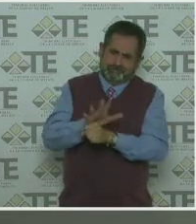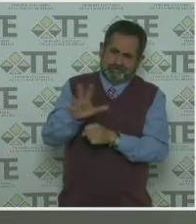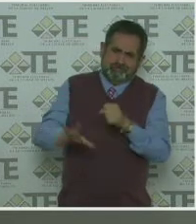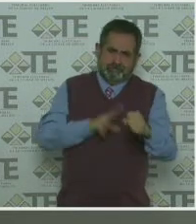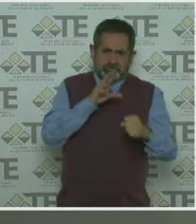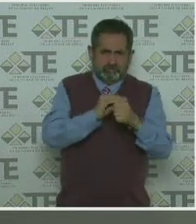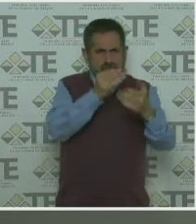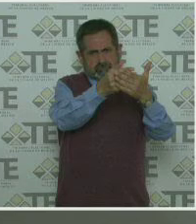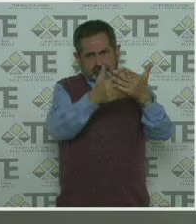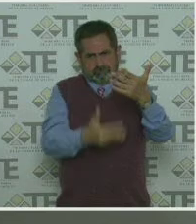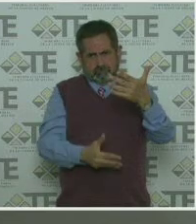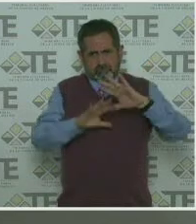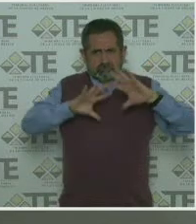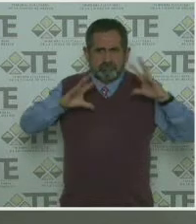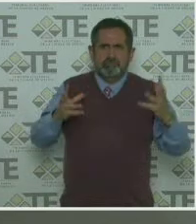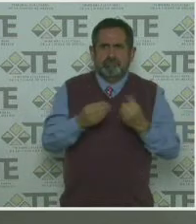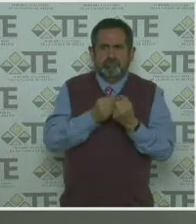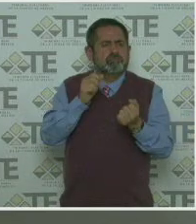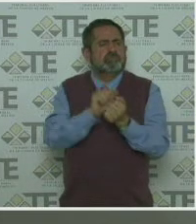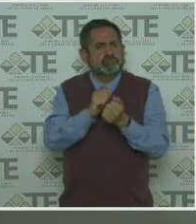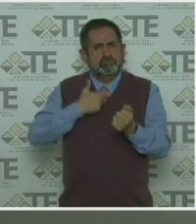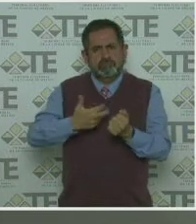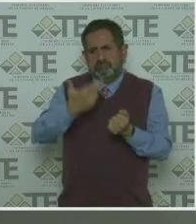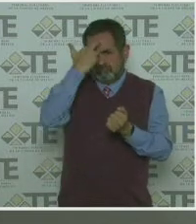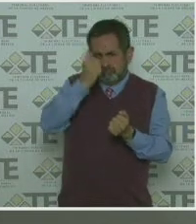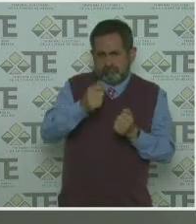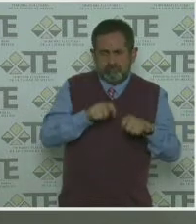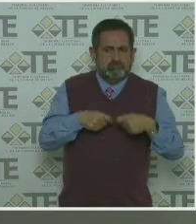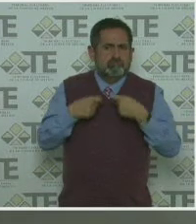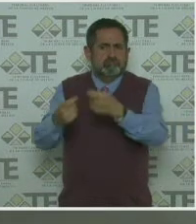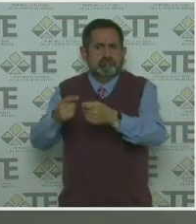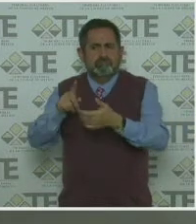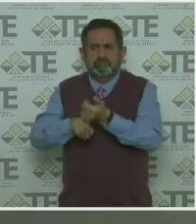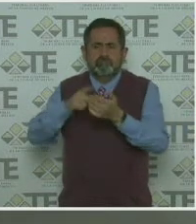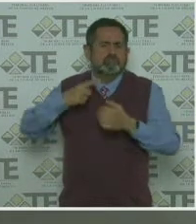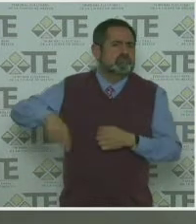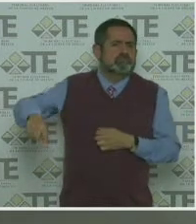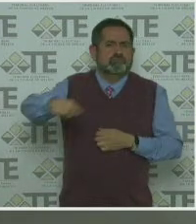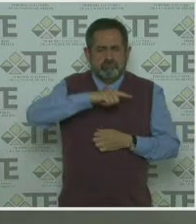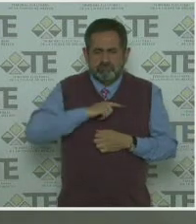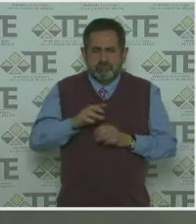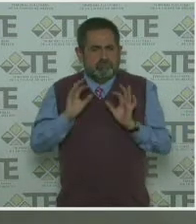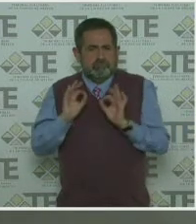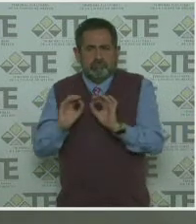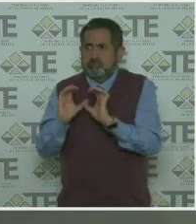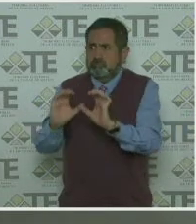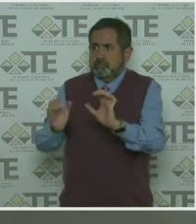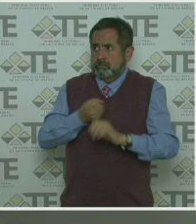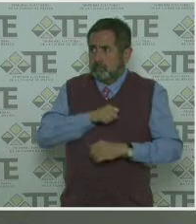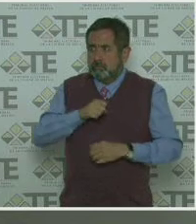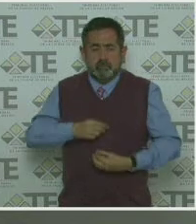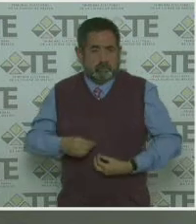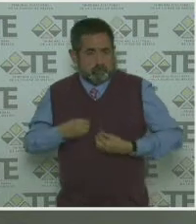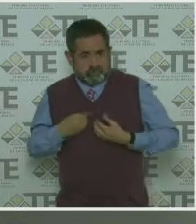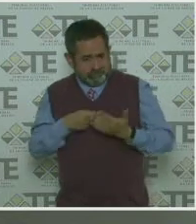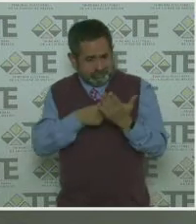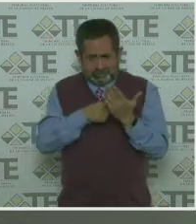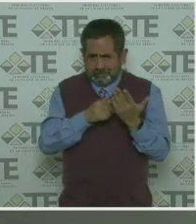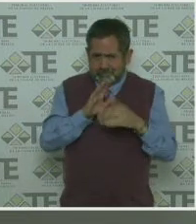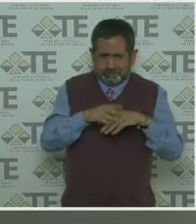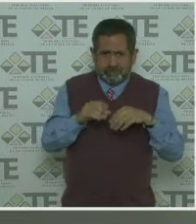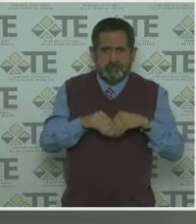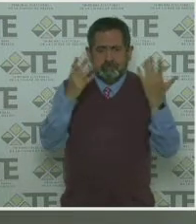integralidad del dictamen está dirigida a justificar el riesgo que representaría para la vida, la salud y la integridad de las personas implementar